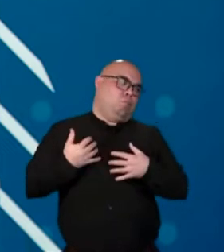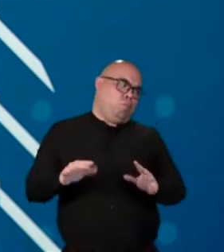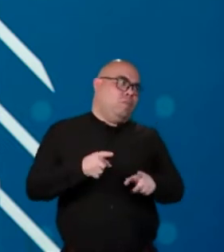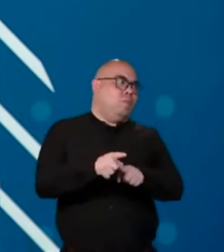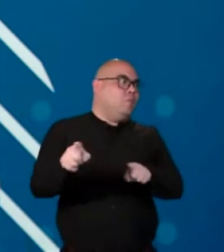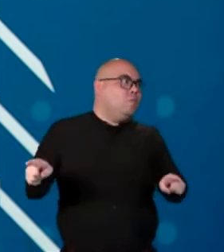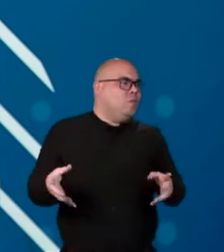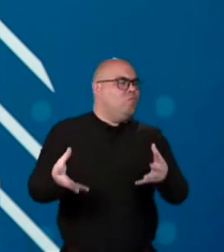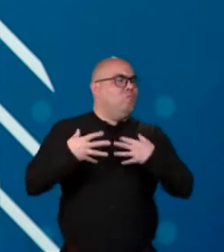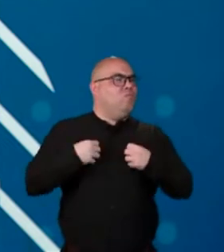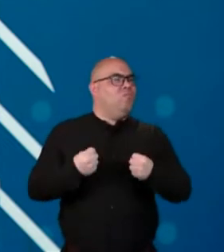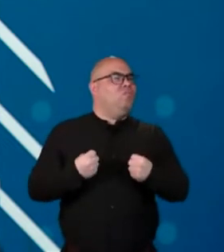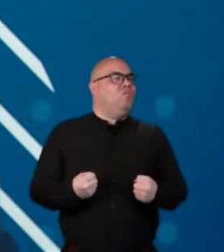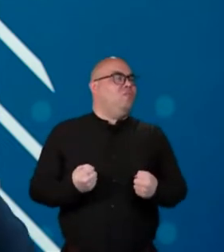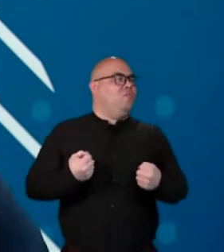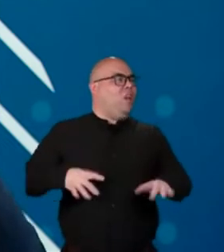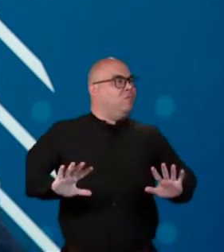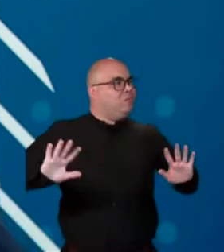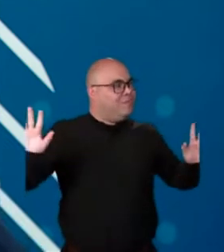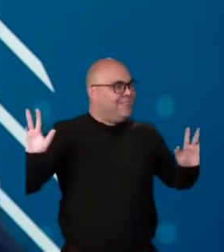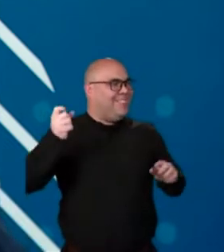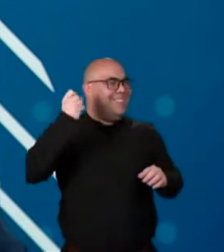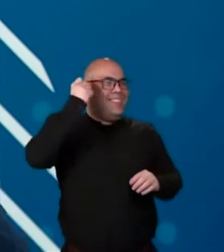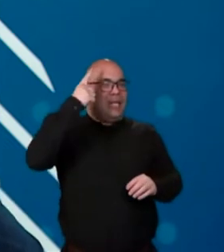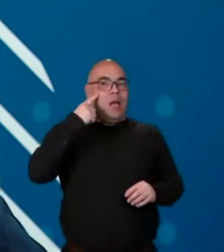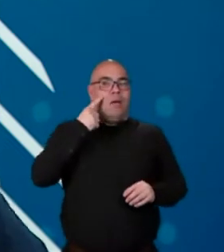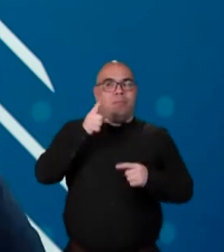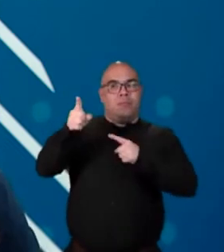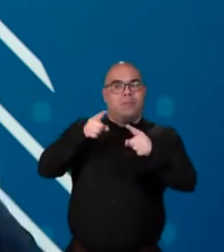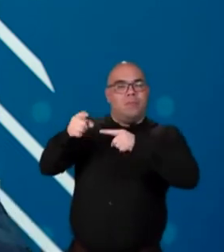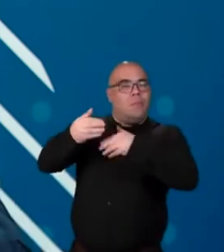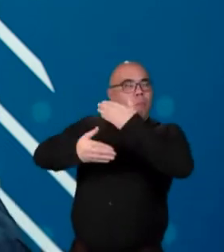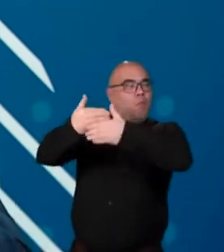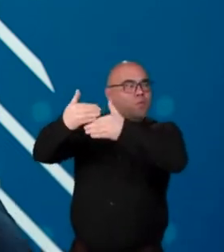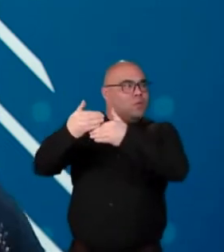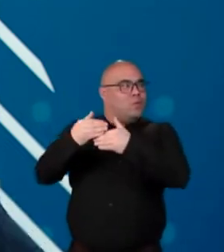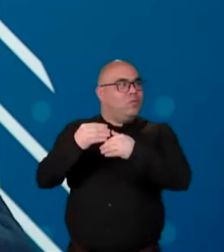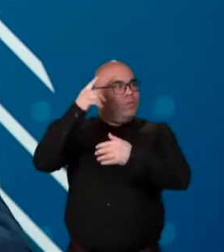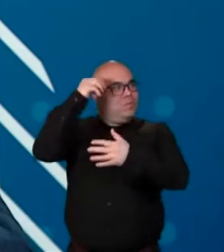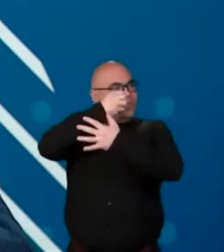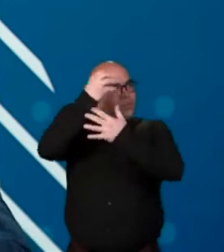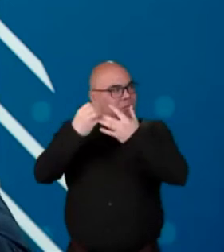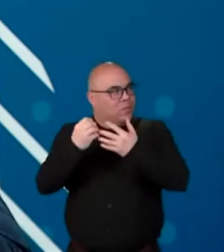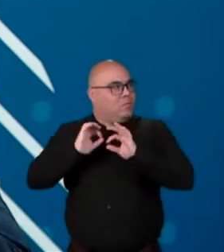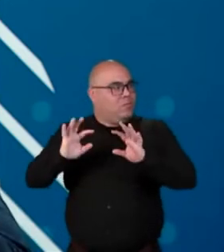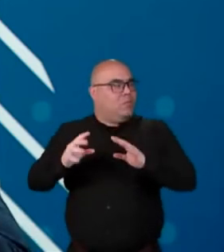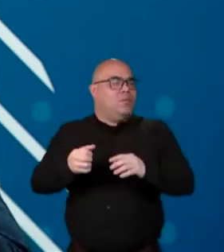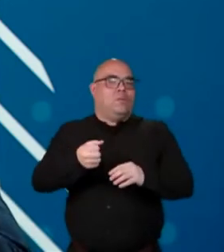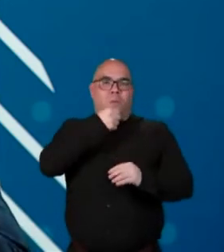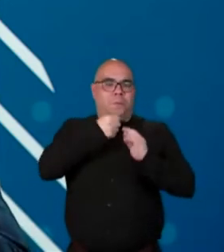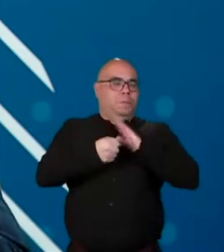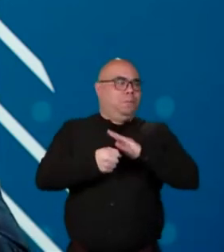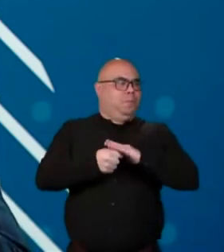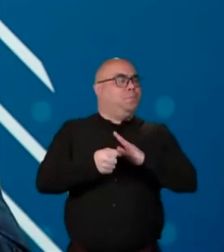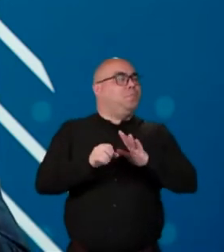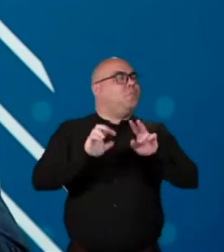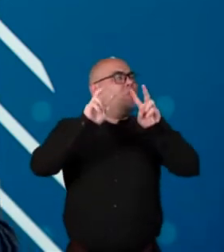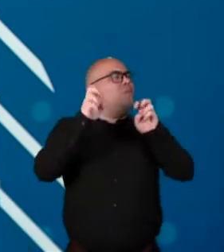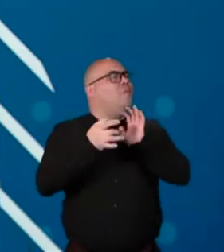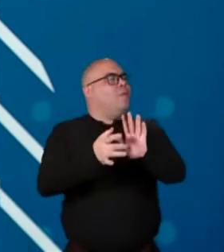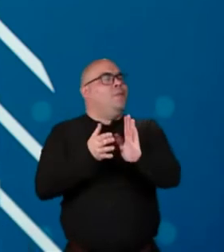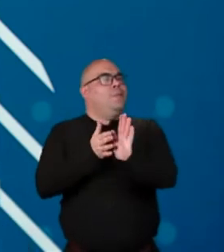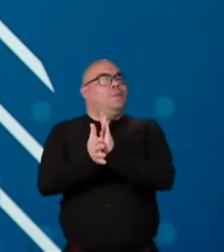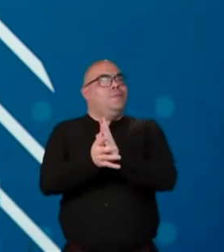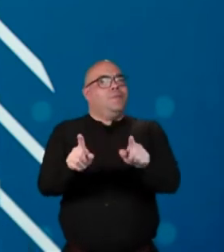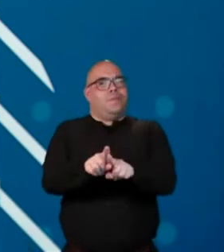maduro identifiquen procesos de innovación de mejorar los procedimientos que realizan de identificar